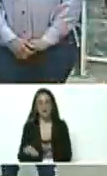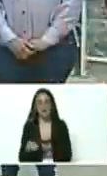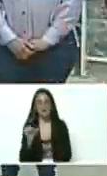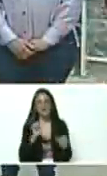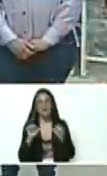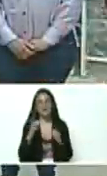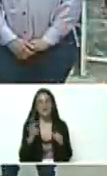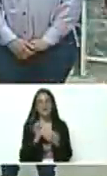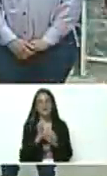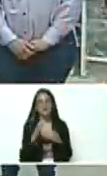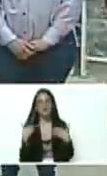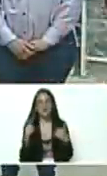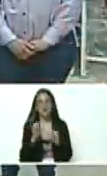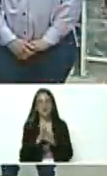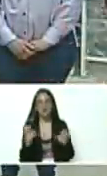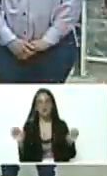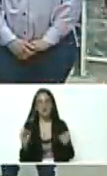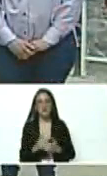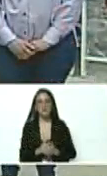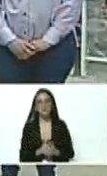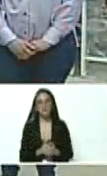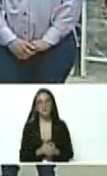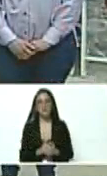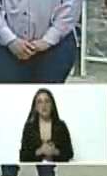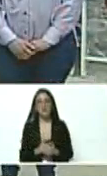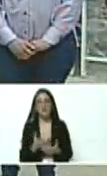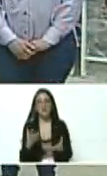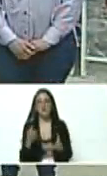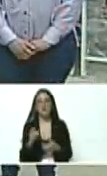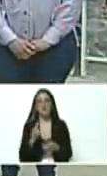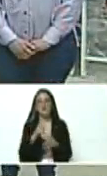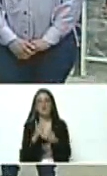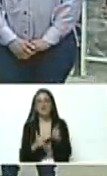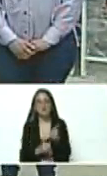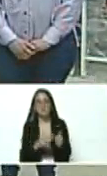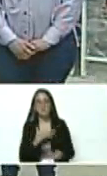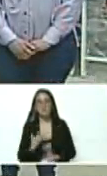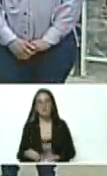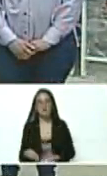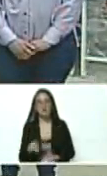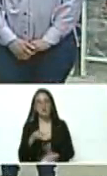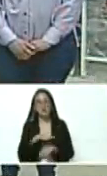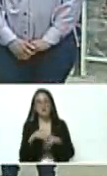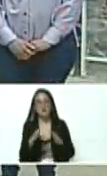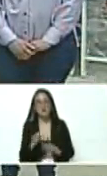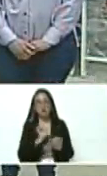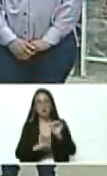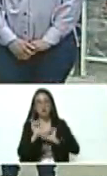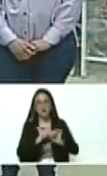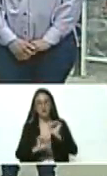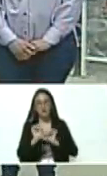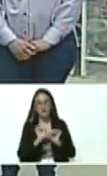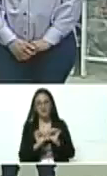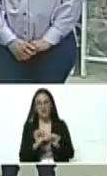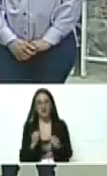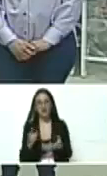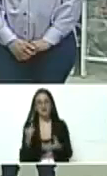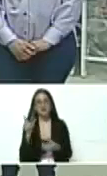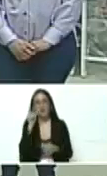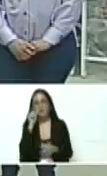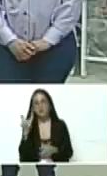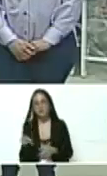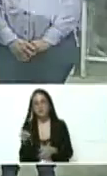Educación, compañera Gabriela Jiménez, el vicepresidente y ministro de Defensa, compañero general